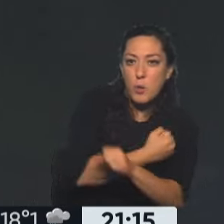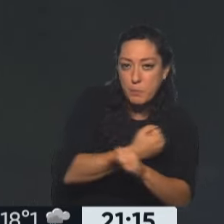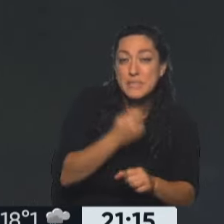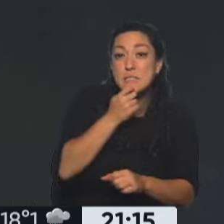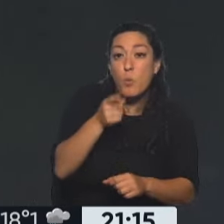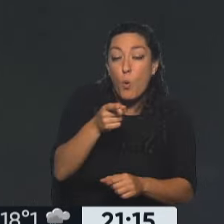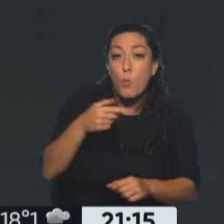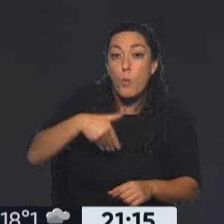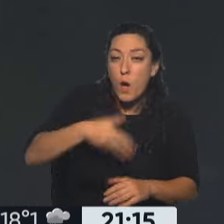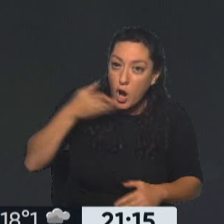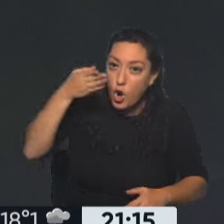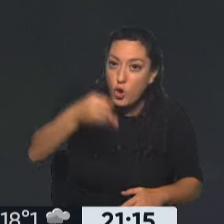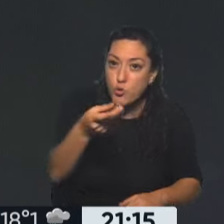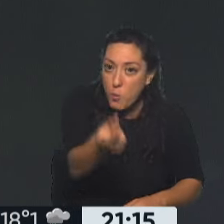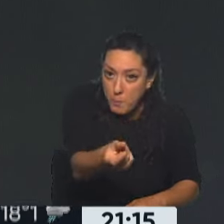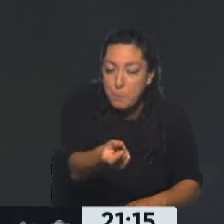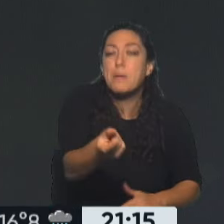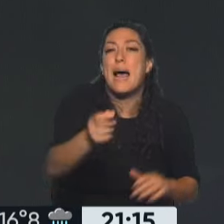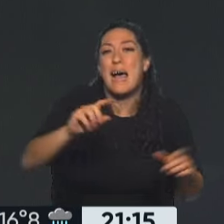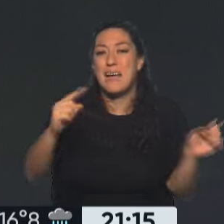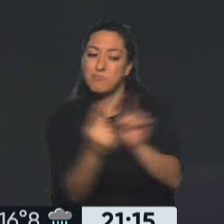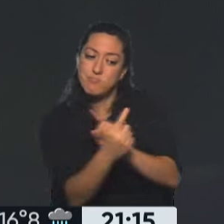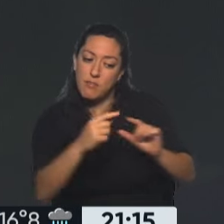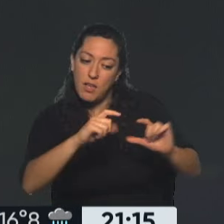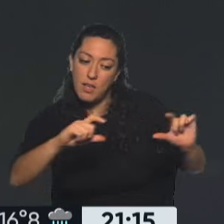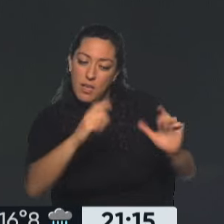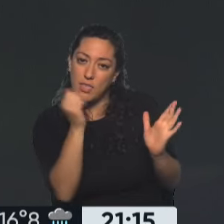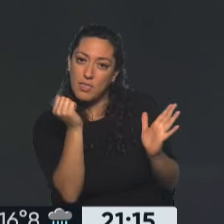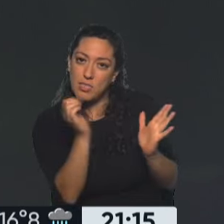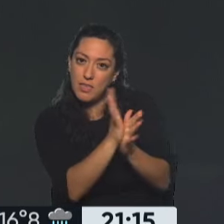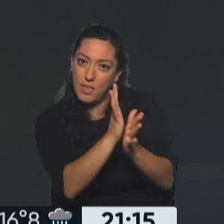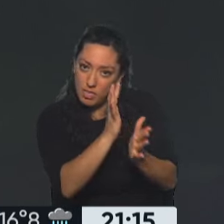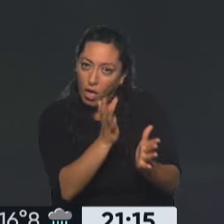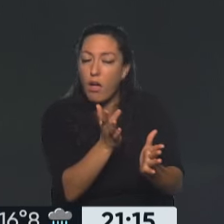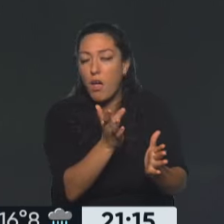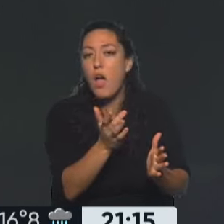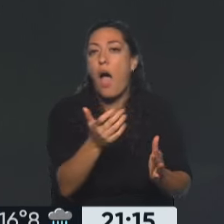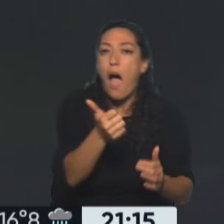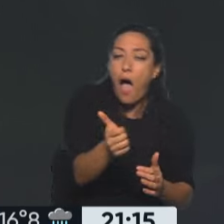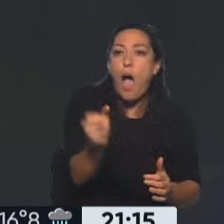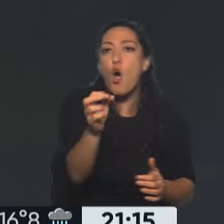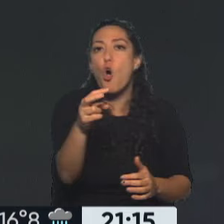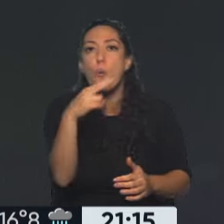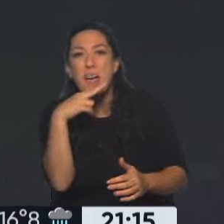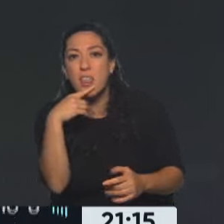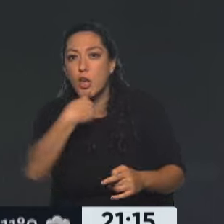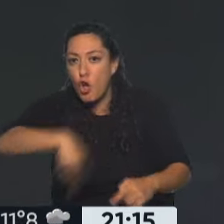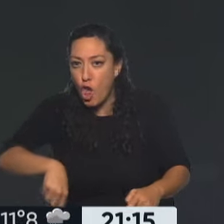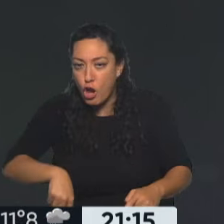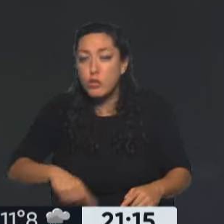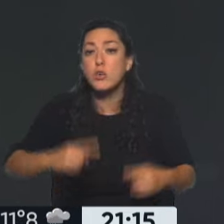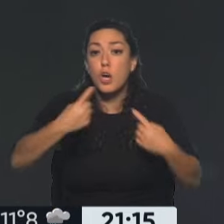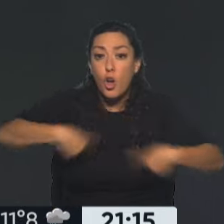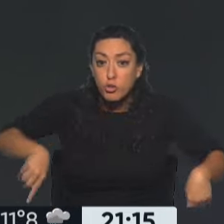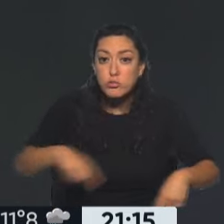comprar, mira la etiqueta que está detrás y tiene que tener la letra A o el color verde. Es muy probable que los artefactos que